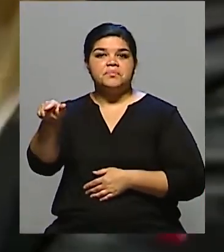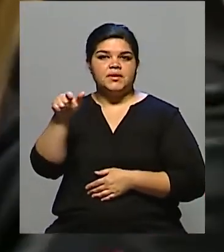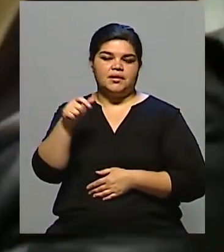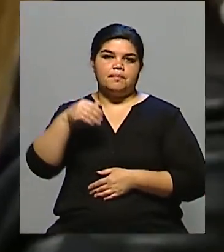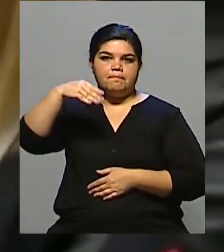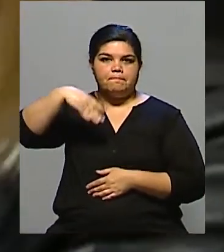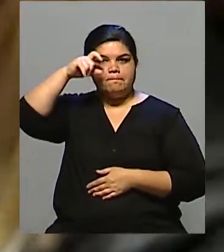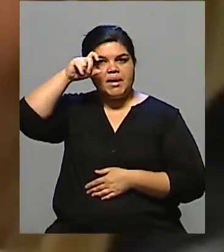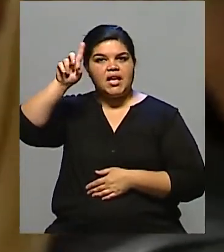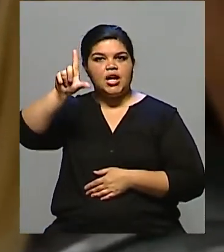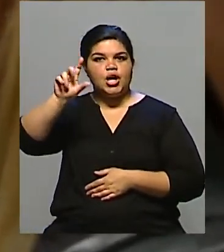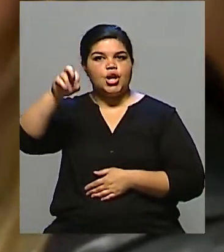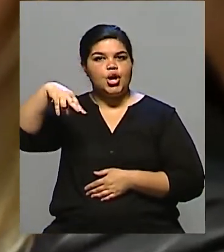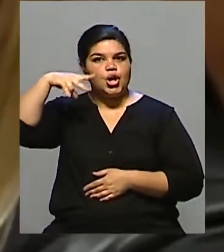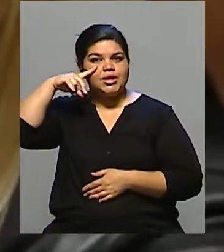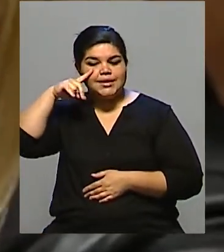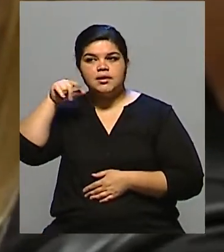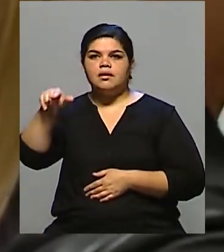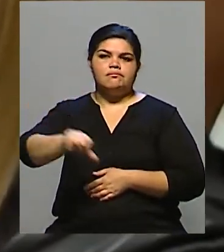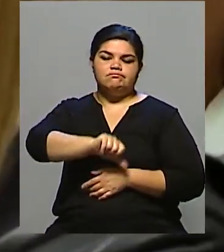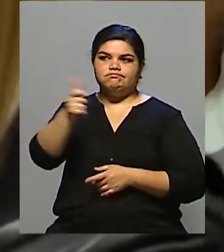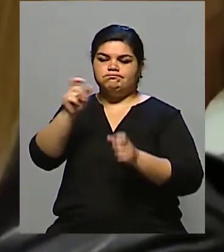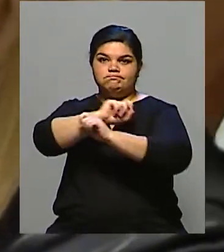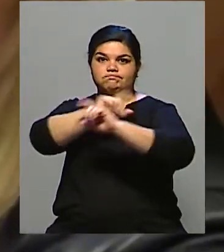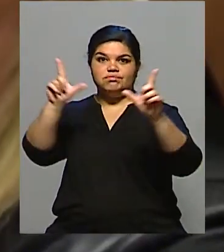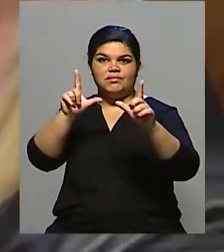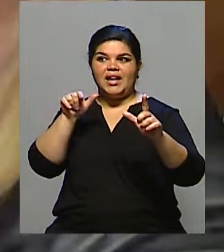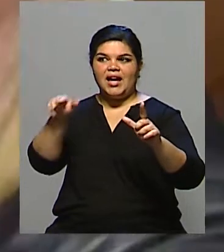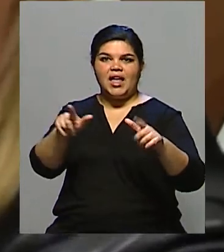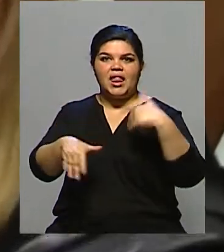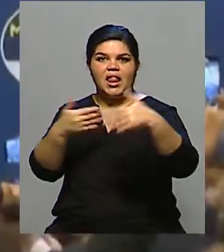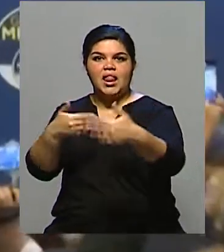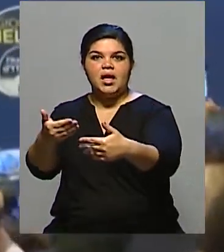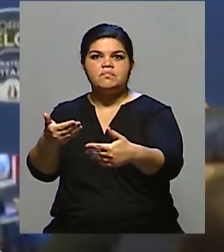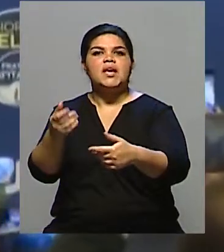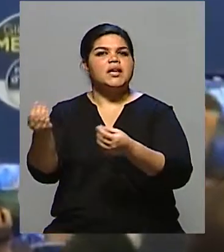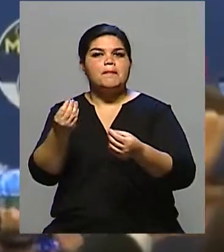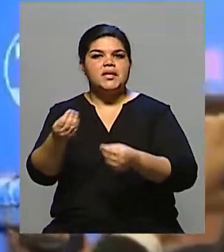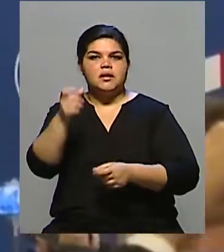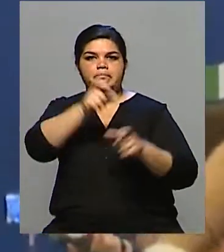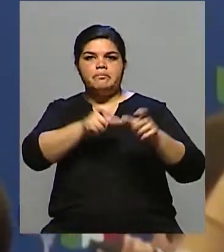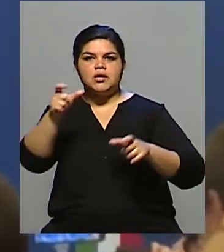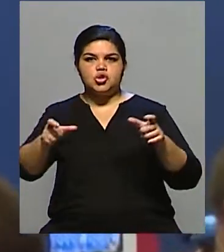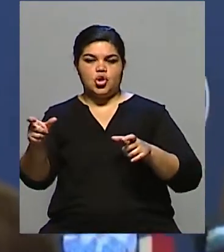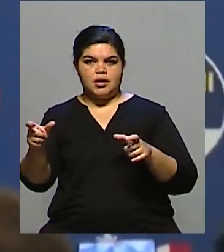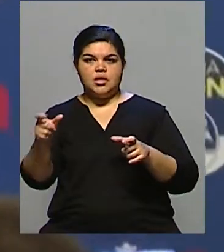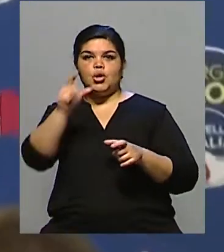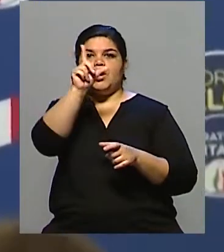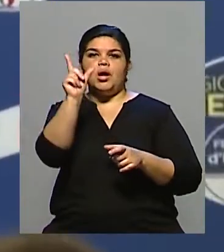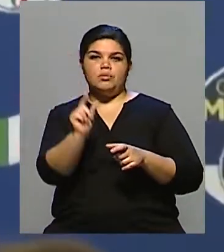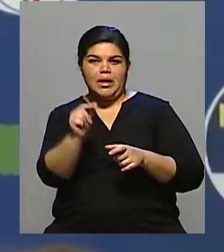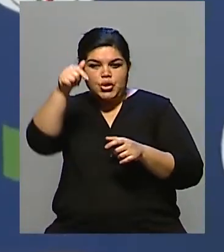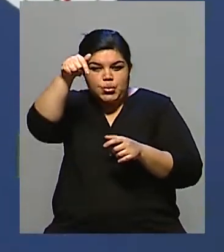resultado impresionante, favorecido por la abstención que fue muy numerosa en el sur de Italia, la